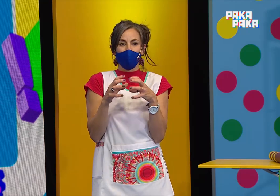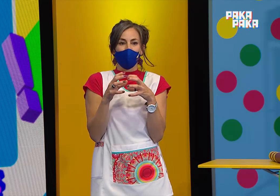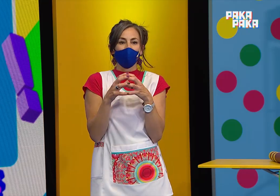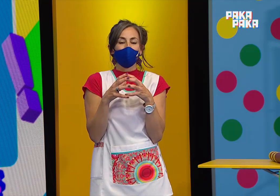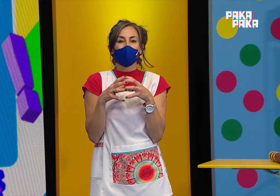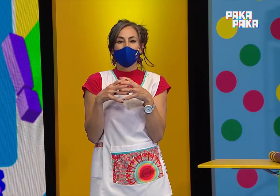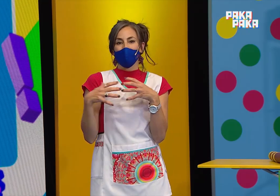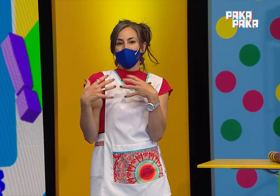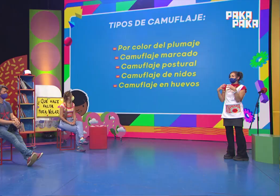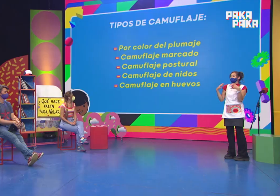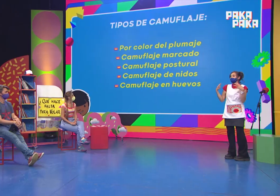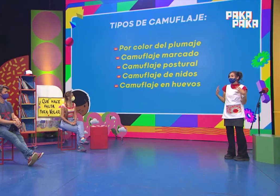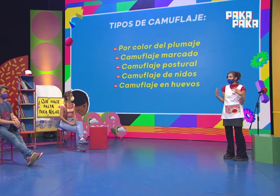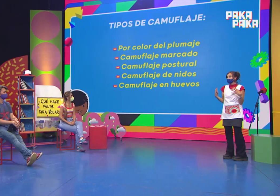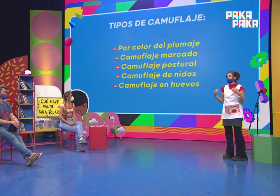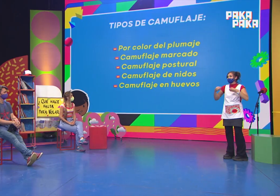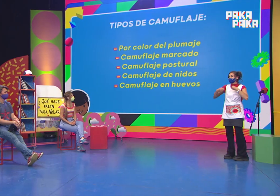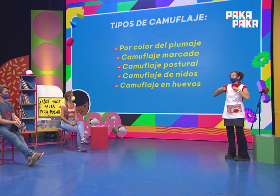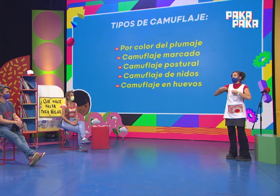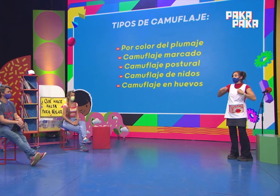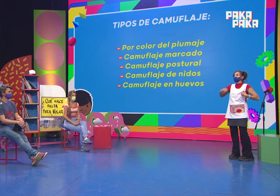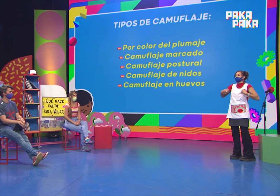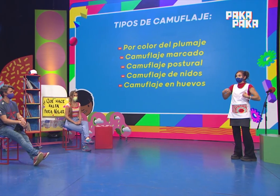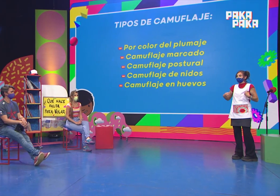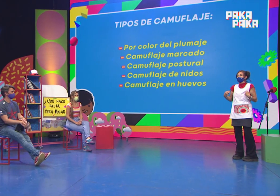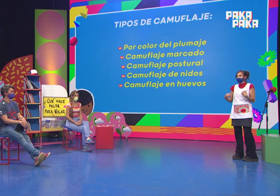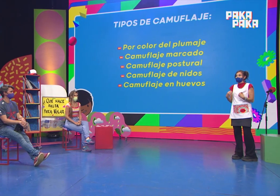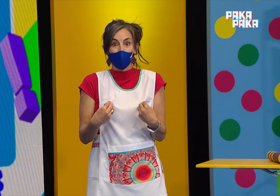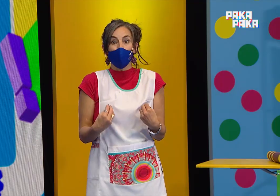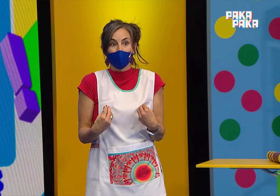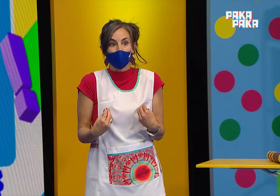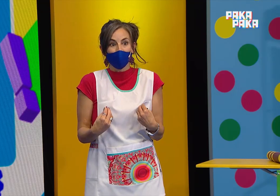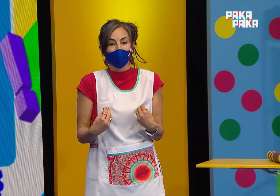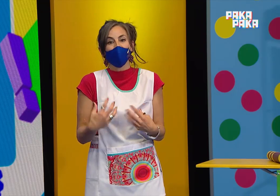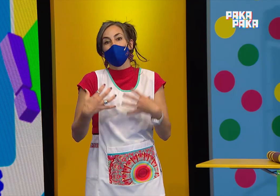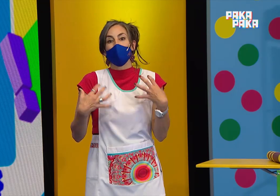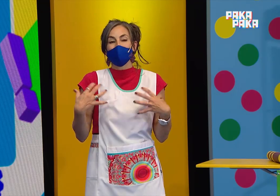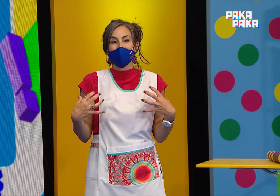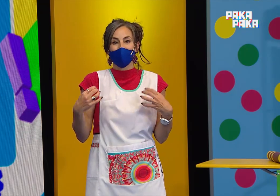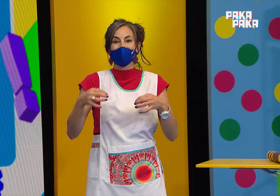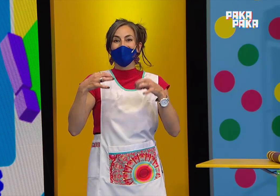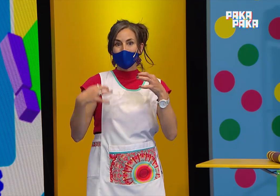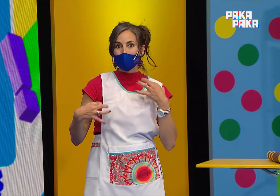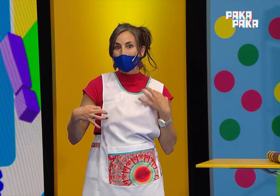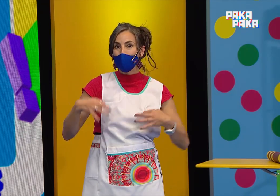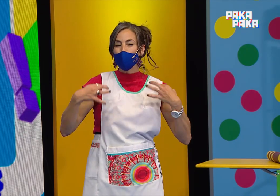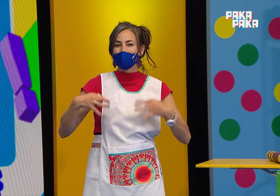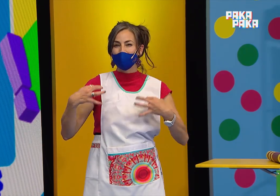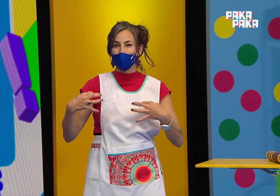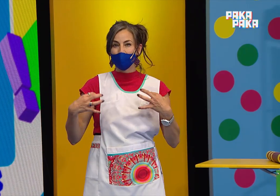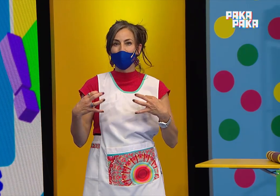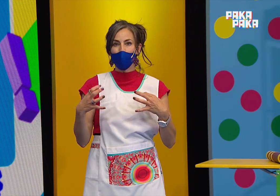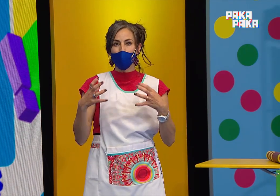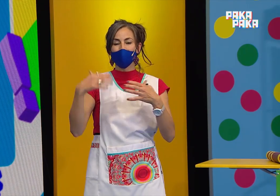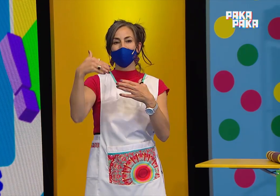llama camuflaje marcado, que quiere decir por las marcas que tienen en el cuerpo, ¿no? Algunas aves, por las plumas